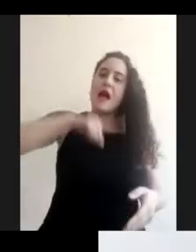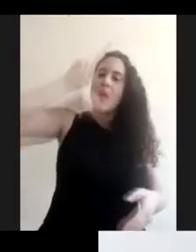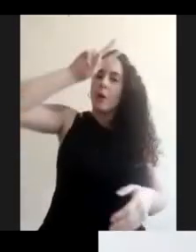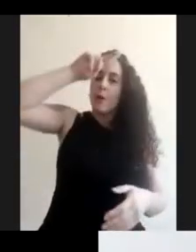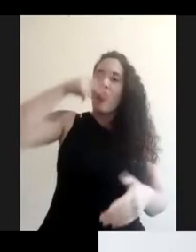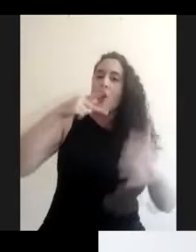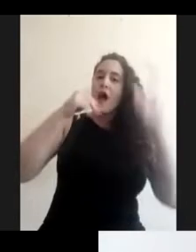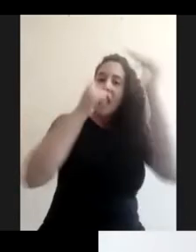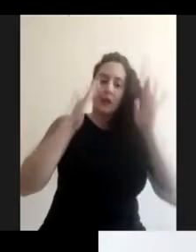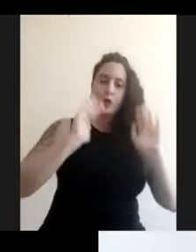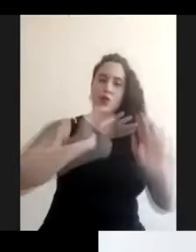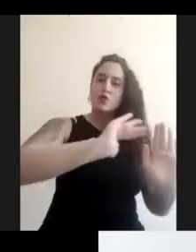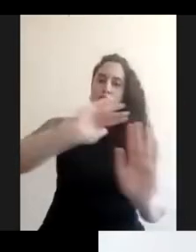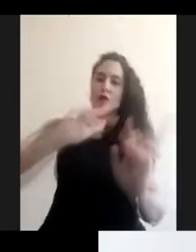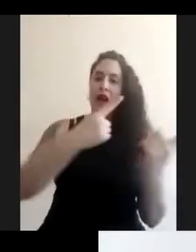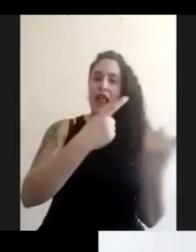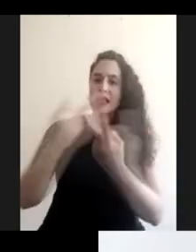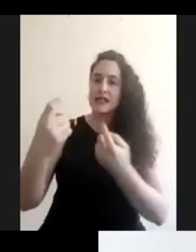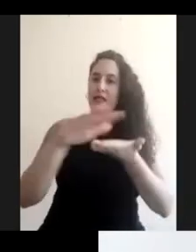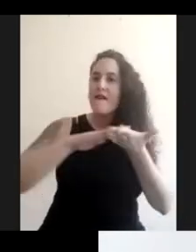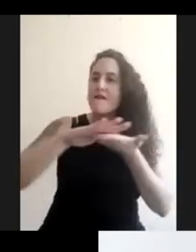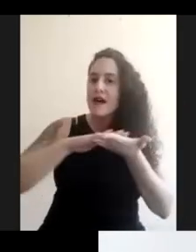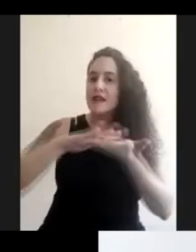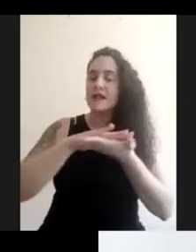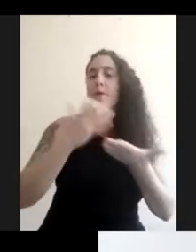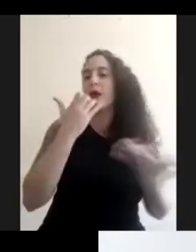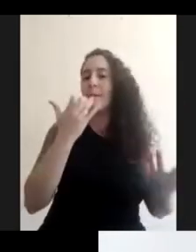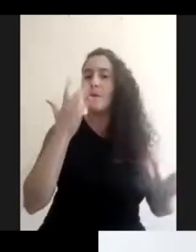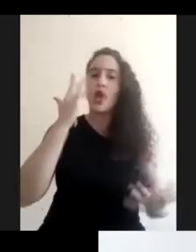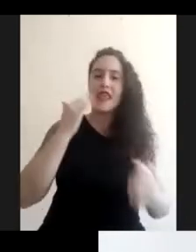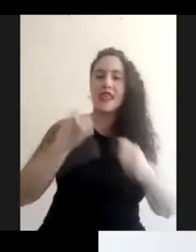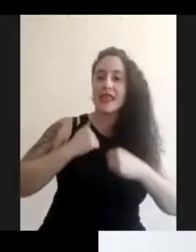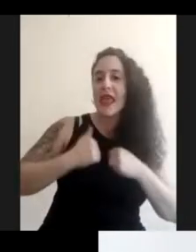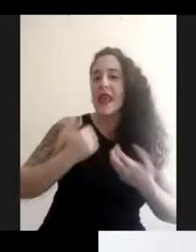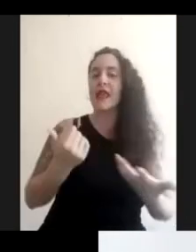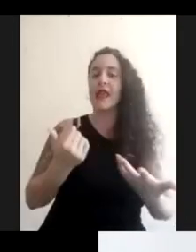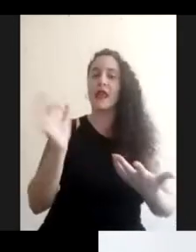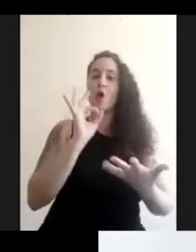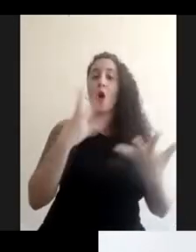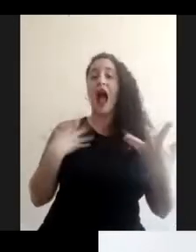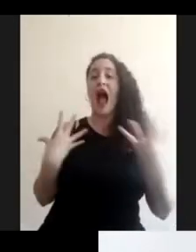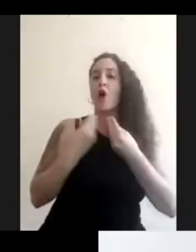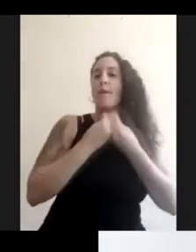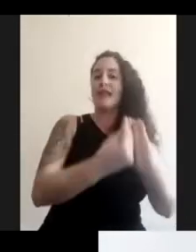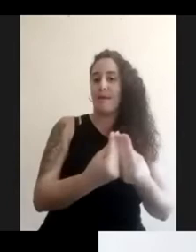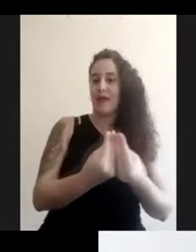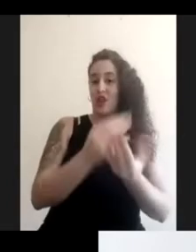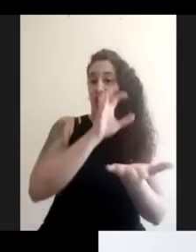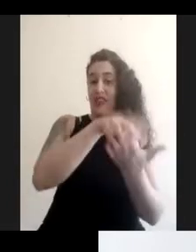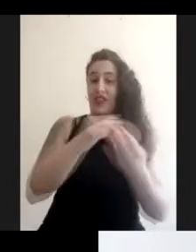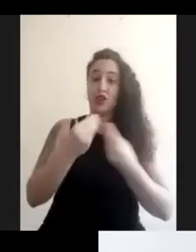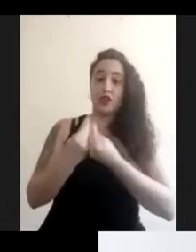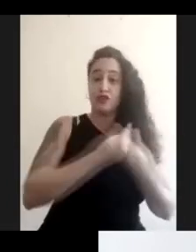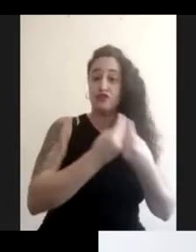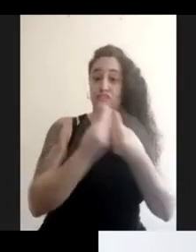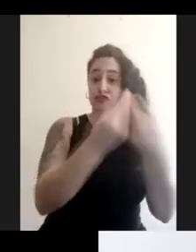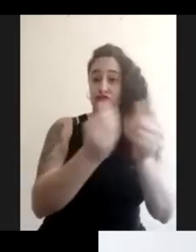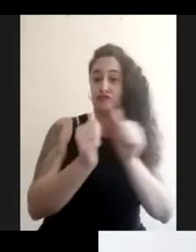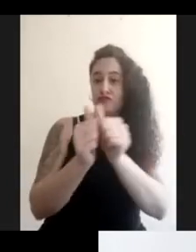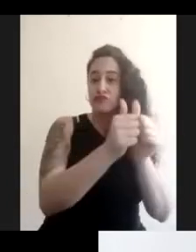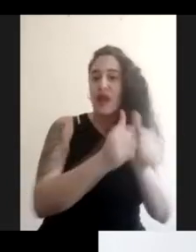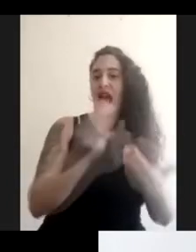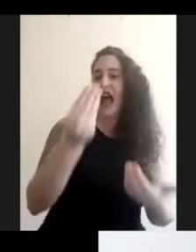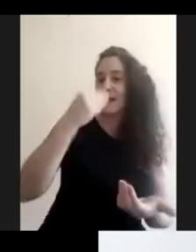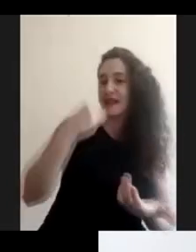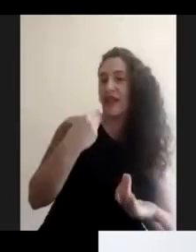las necesidades básicas como son la higiene, los acompañamientos por el centro, alimentación, desplazamientos,